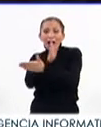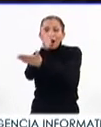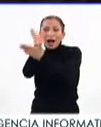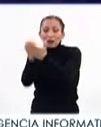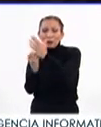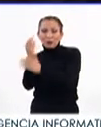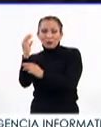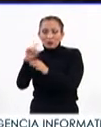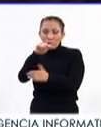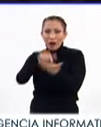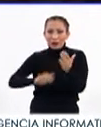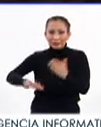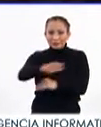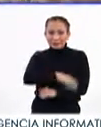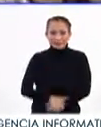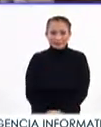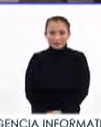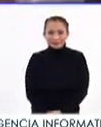viaje al Nuevo Mundo.